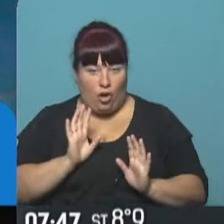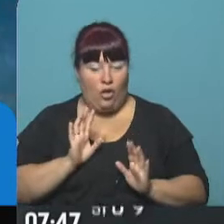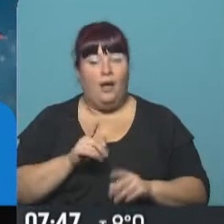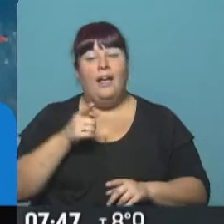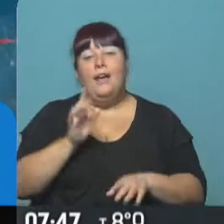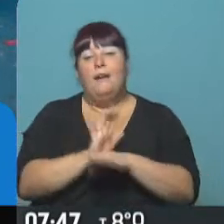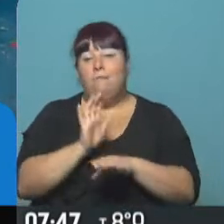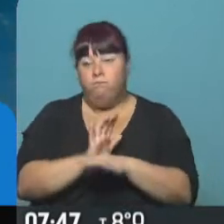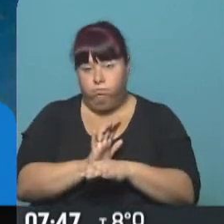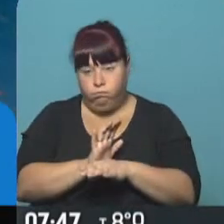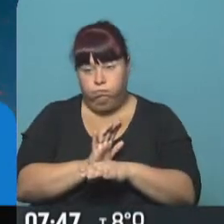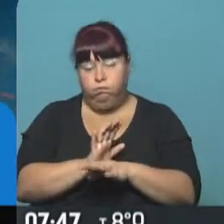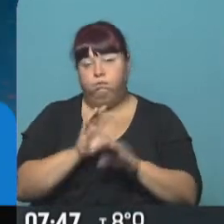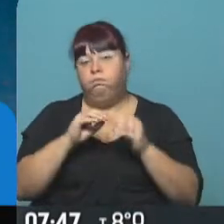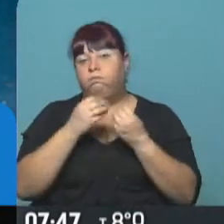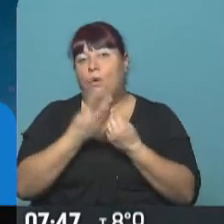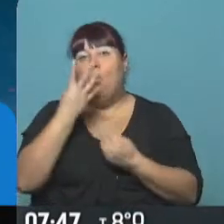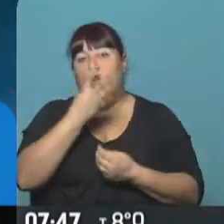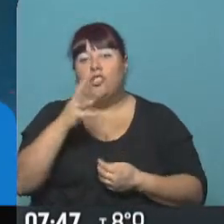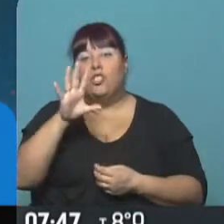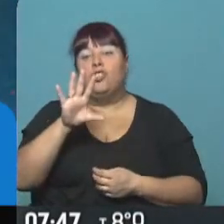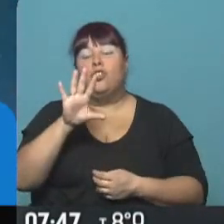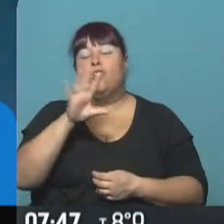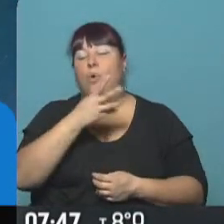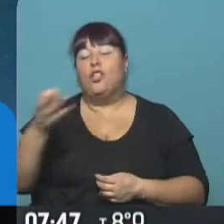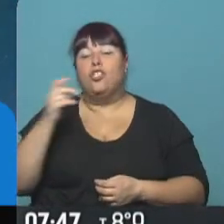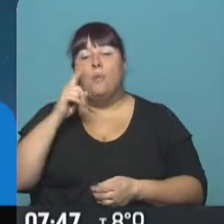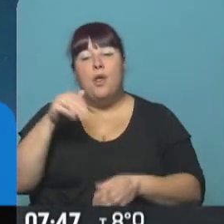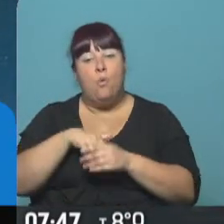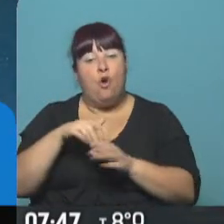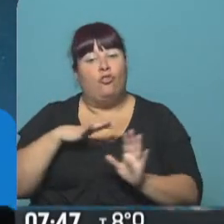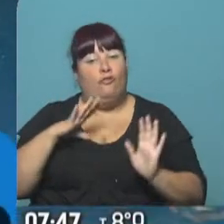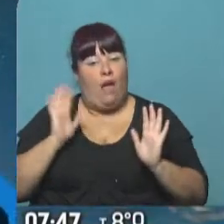lo que representa unos 400.000 votos en juego.